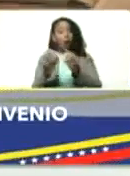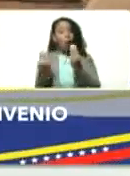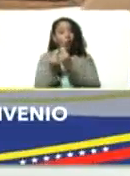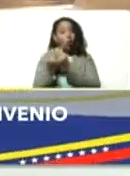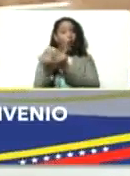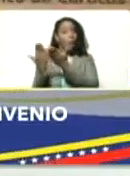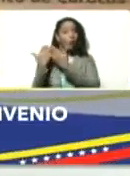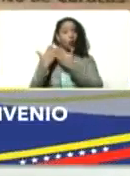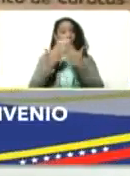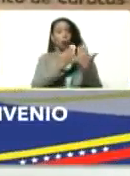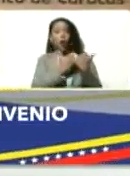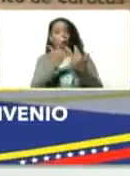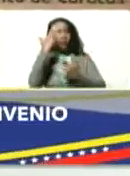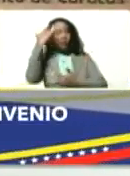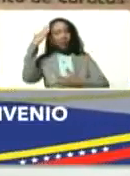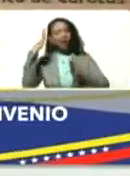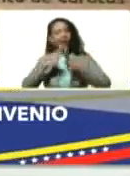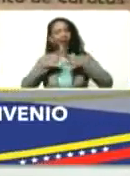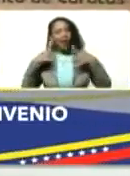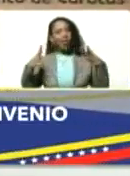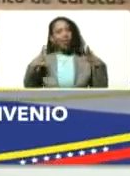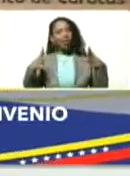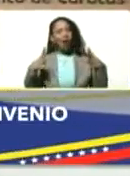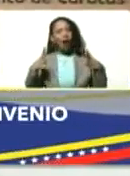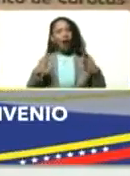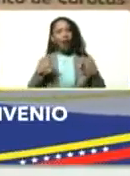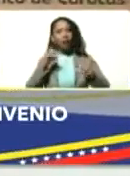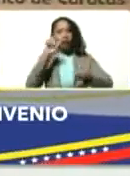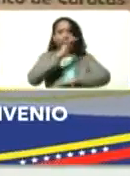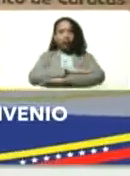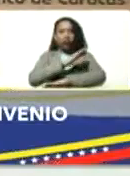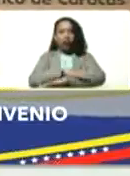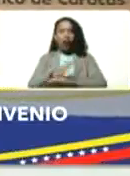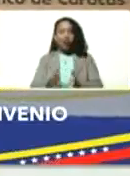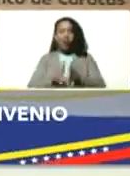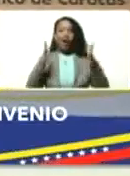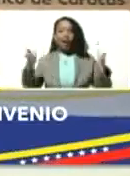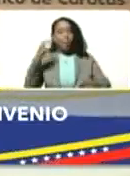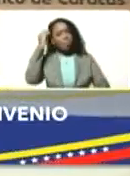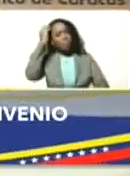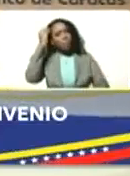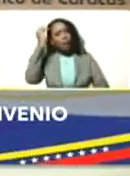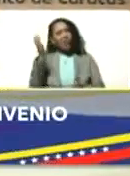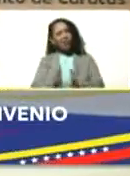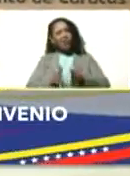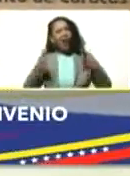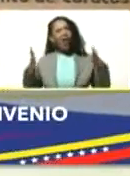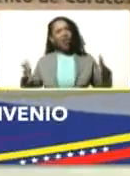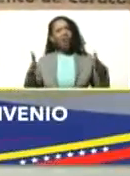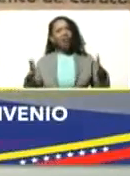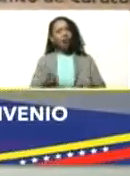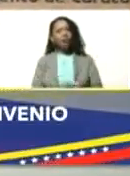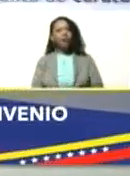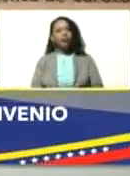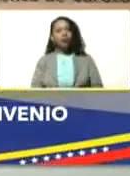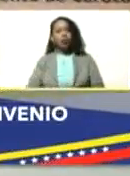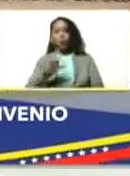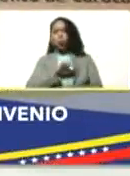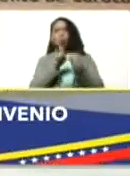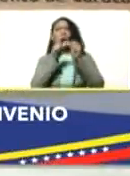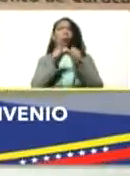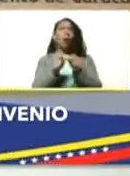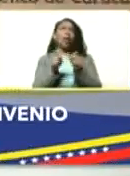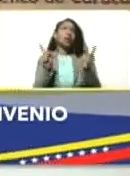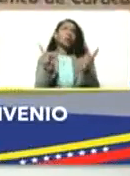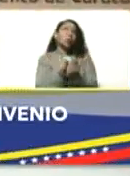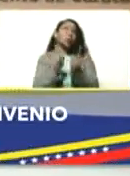hay que aprender es soñar en grande, actuar en grande, pensar en grande, no quedarnos en lo